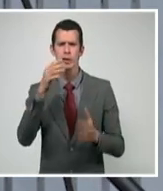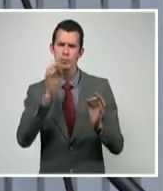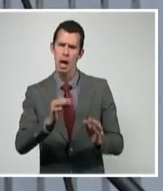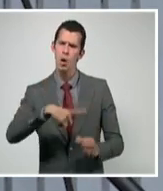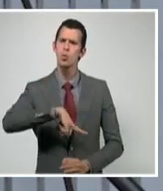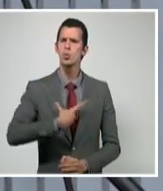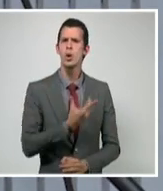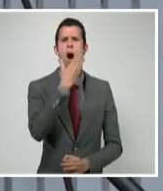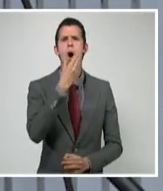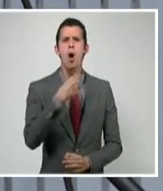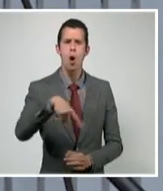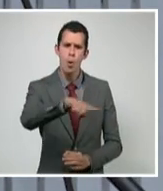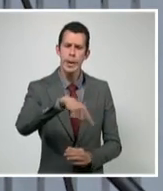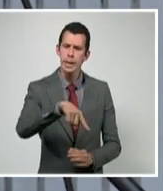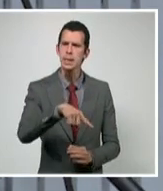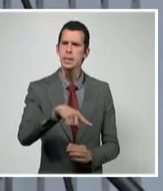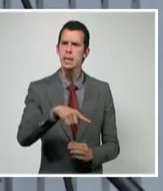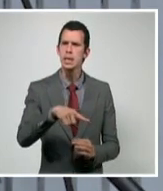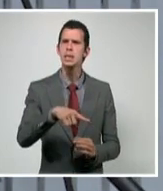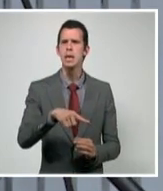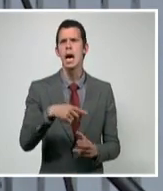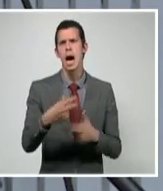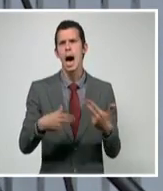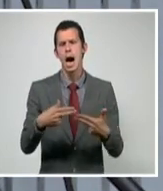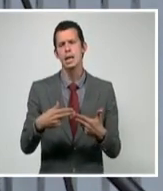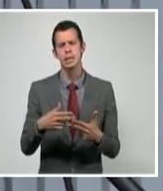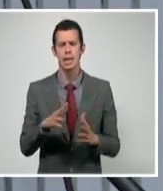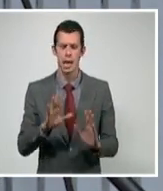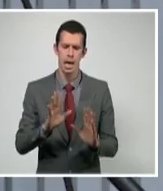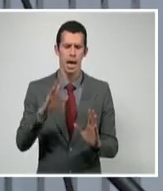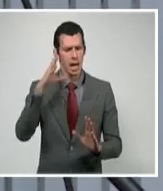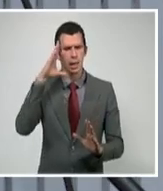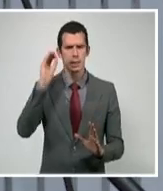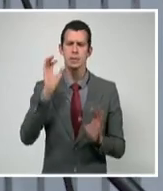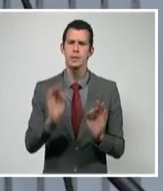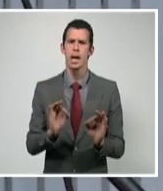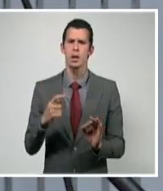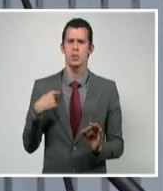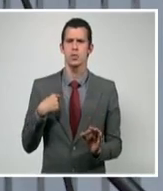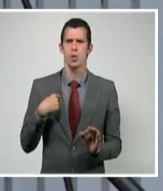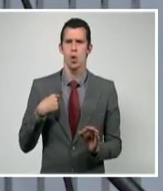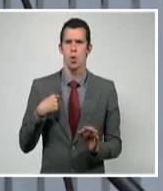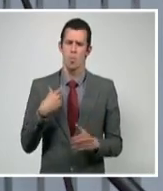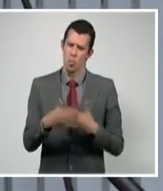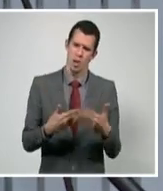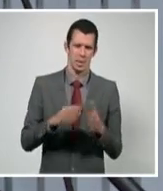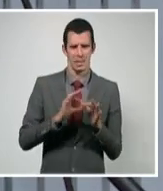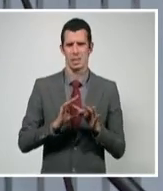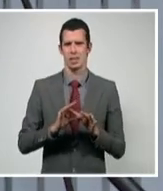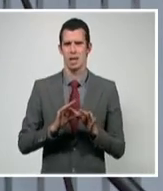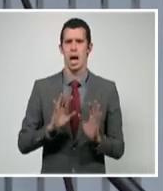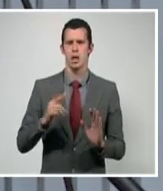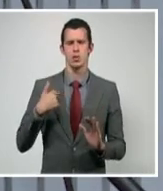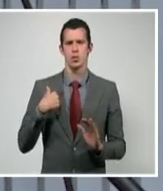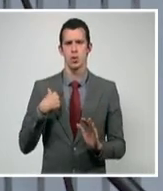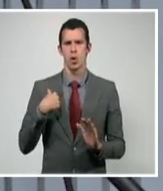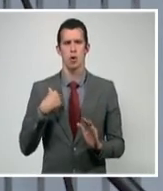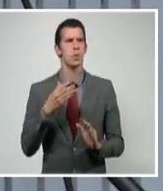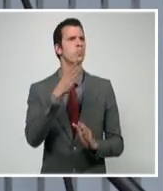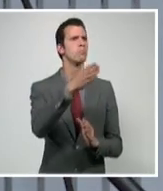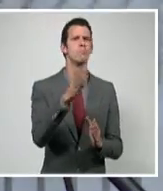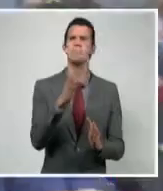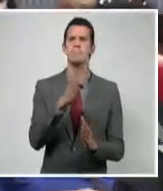ahí fuera del Ministerio de Cultura entendía que si en algún lugar se podía obtener un diálogo, se podía empezar a hablar sobre estos asuntos,